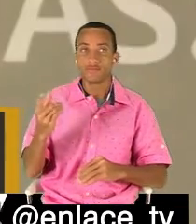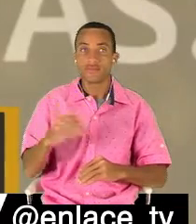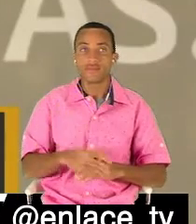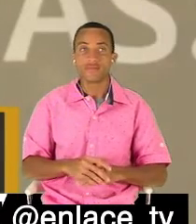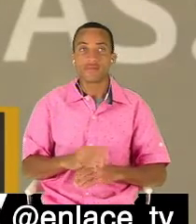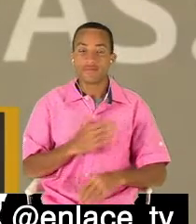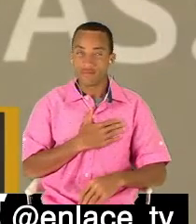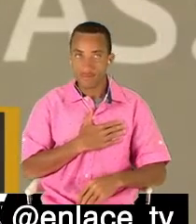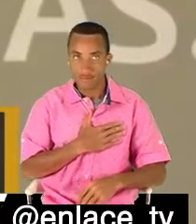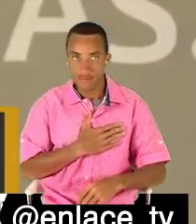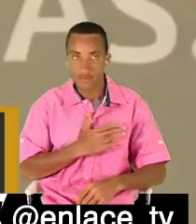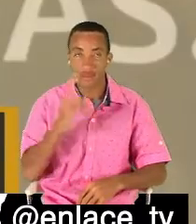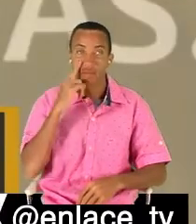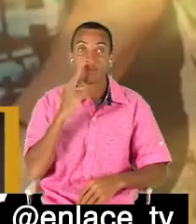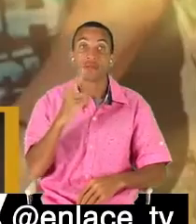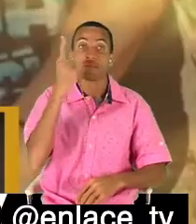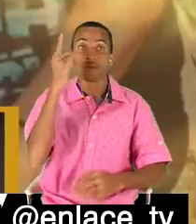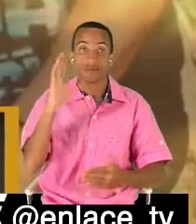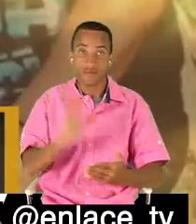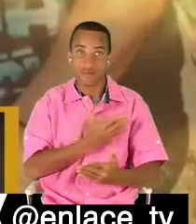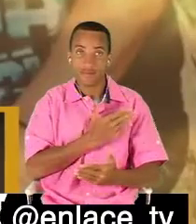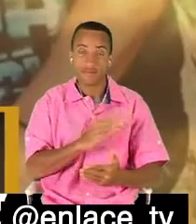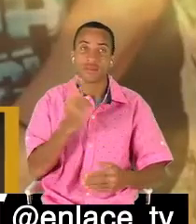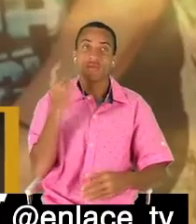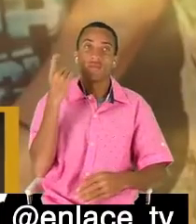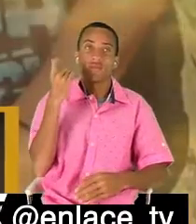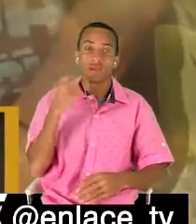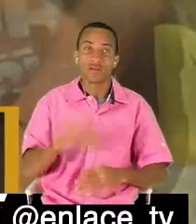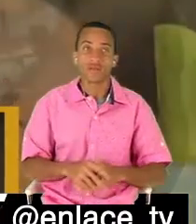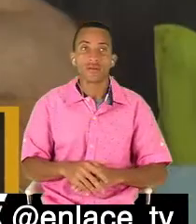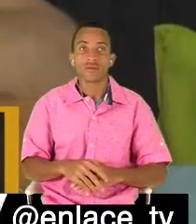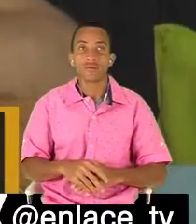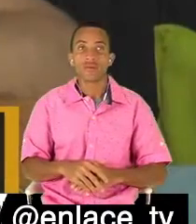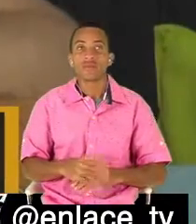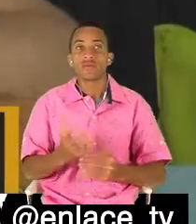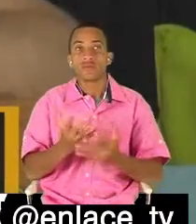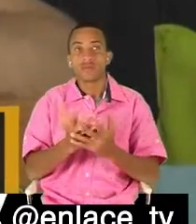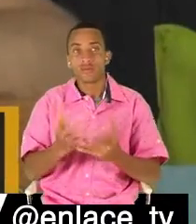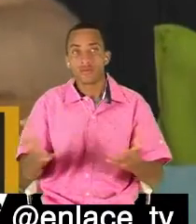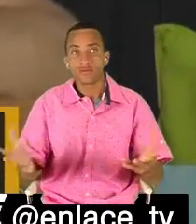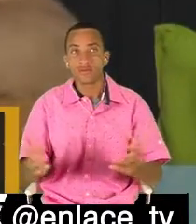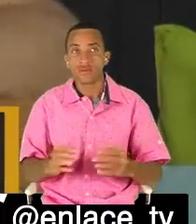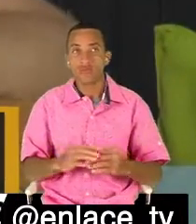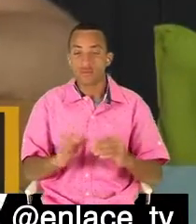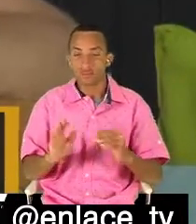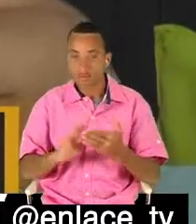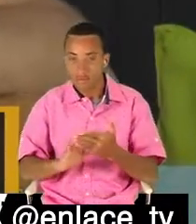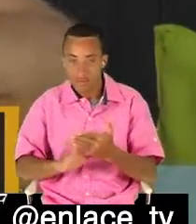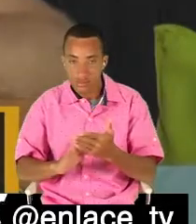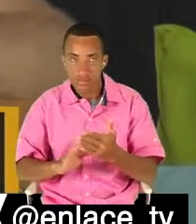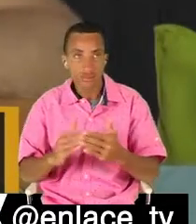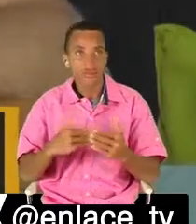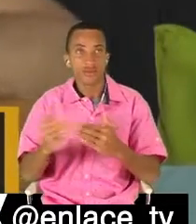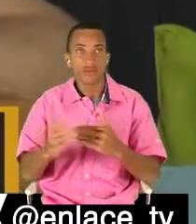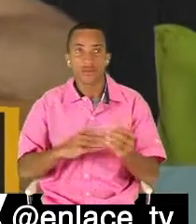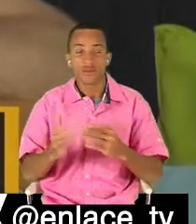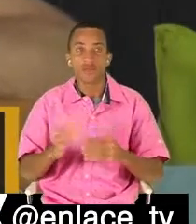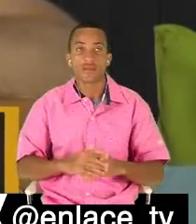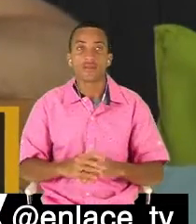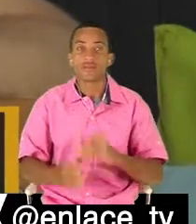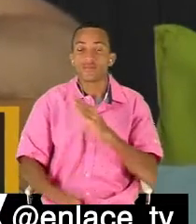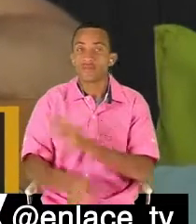porque fue mi primera canción, aunque falta mucha estética y muchos preparativos, pero no importa, yo digo que